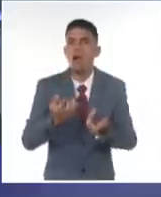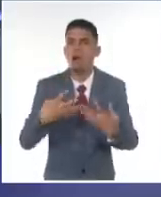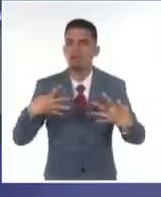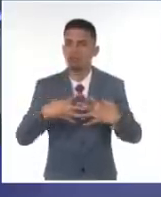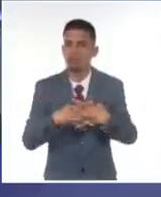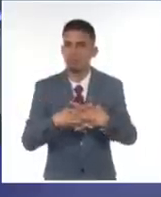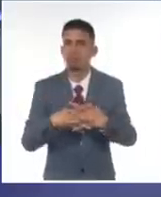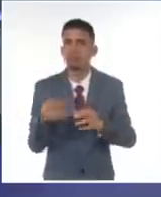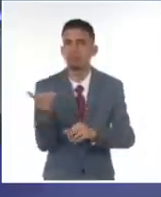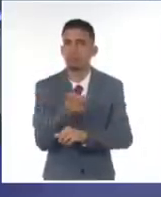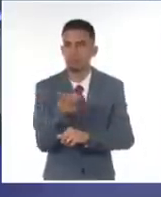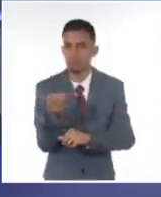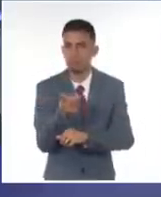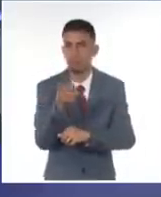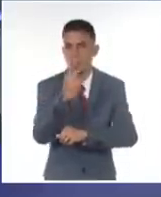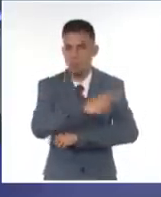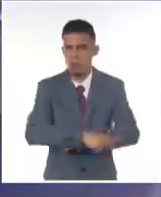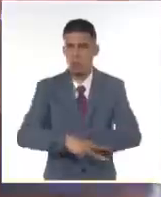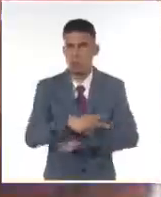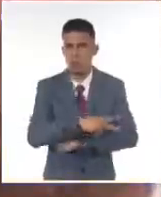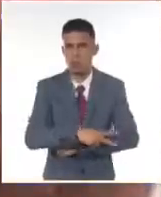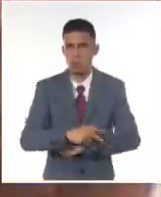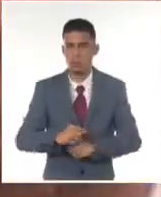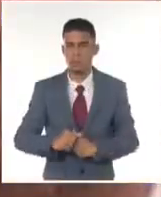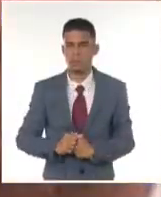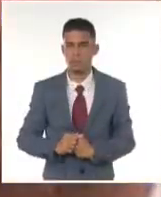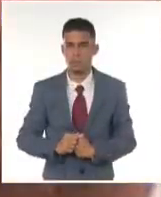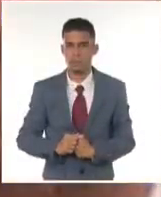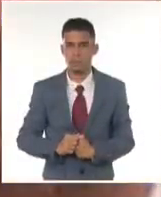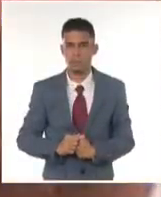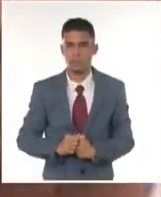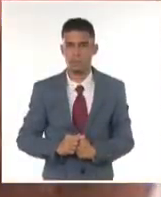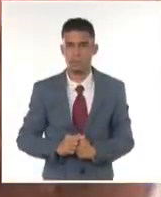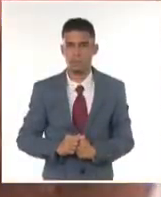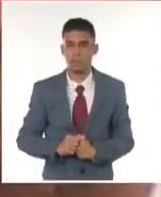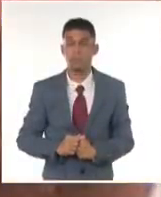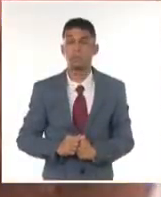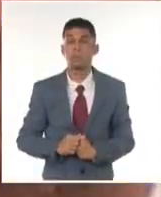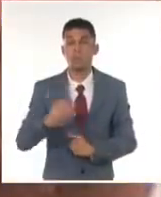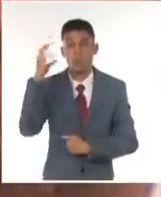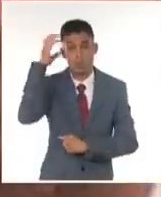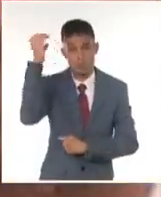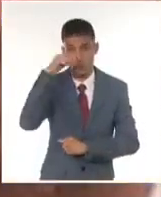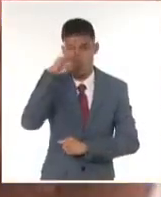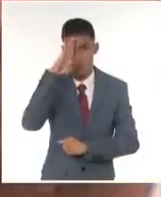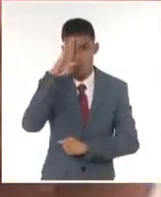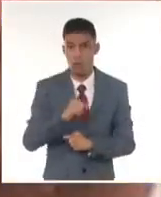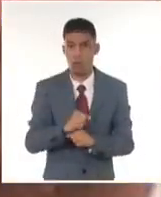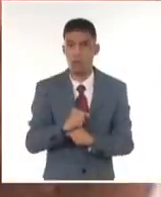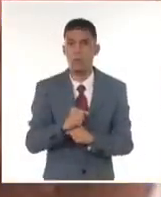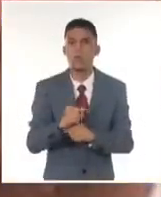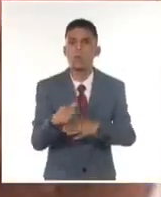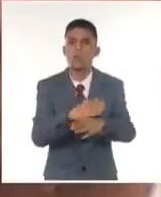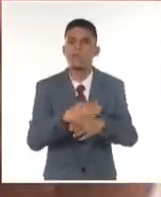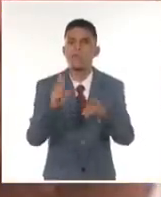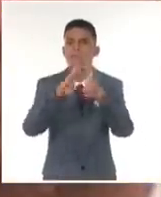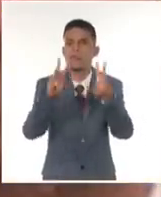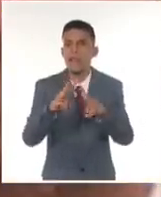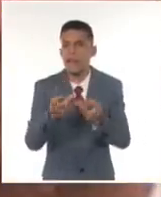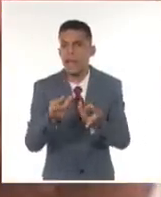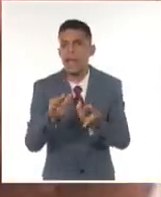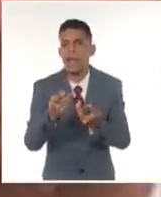entre estados ante situaciones tan sensibles. Lo ha hecho conociendo que diversas fuentes afirman que fue una operación